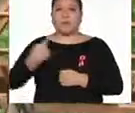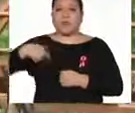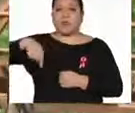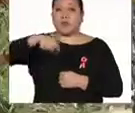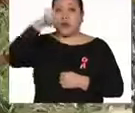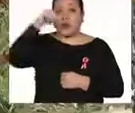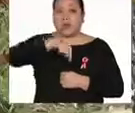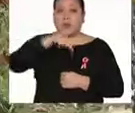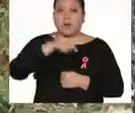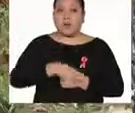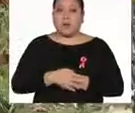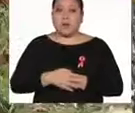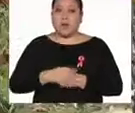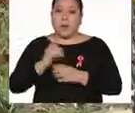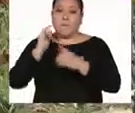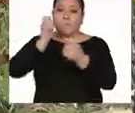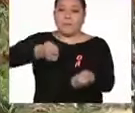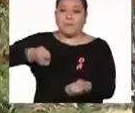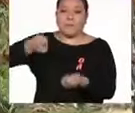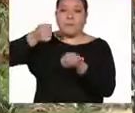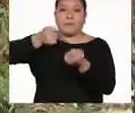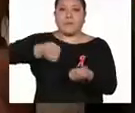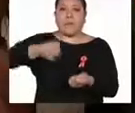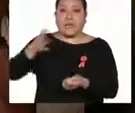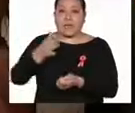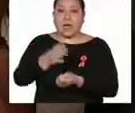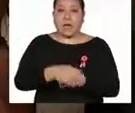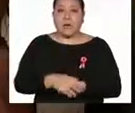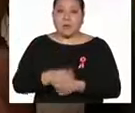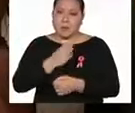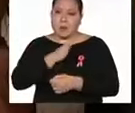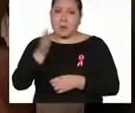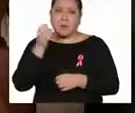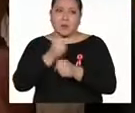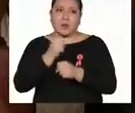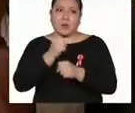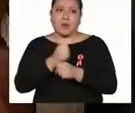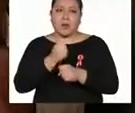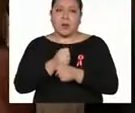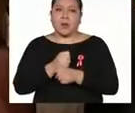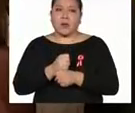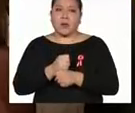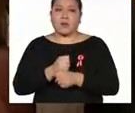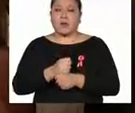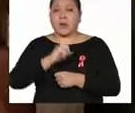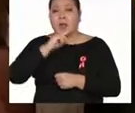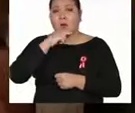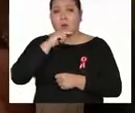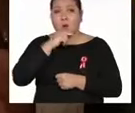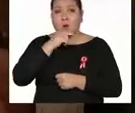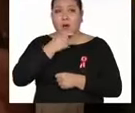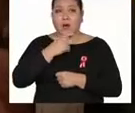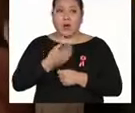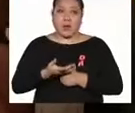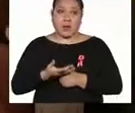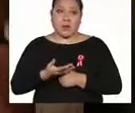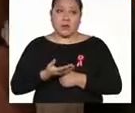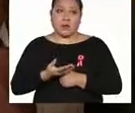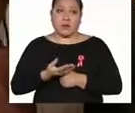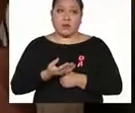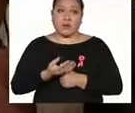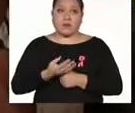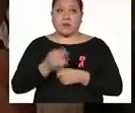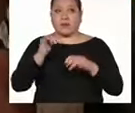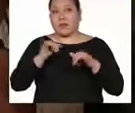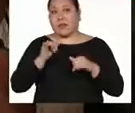Nosotros aquí pescamos, vamos a trabajar y las mujeres y tejen